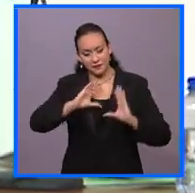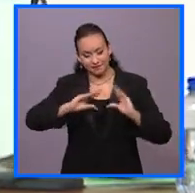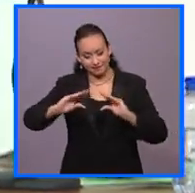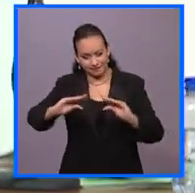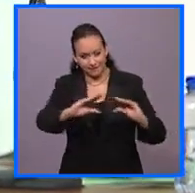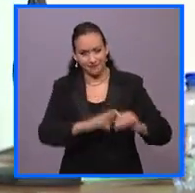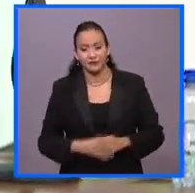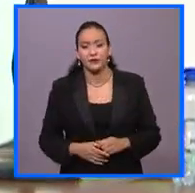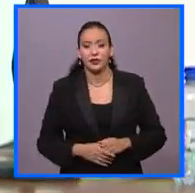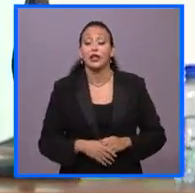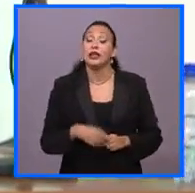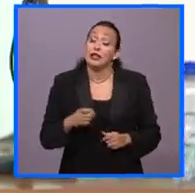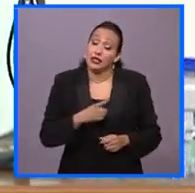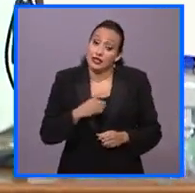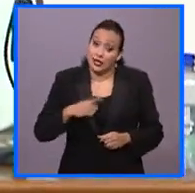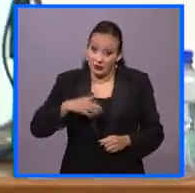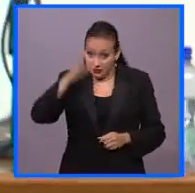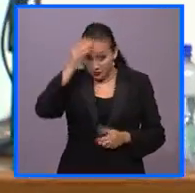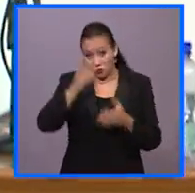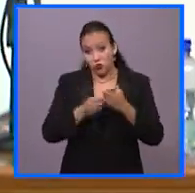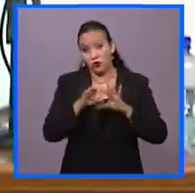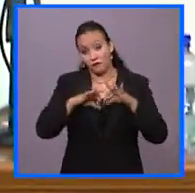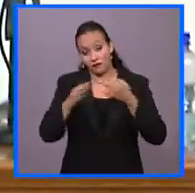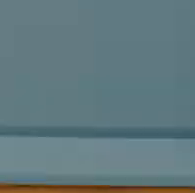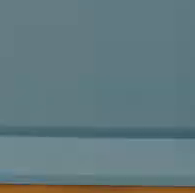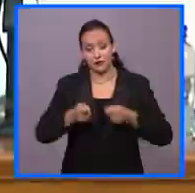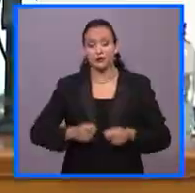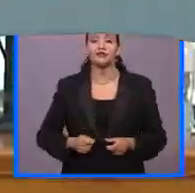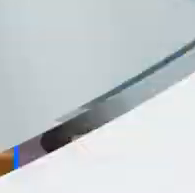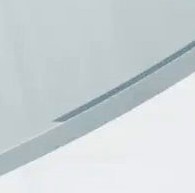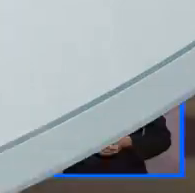debe adaptarse a los nuevos retos.